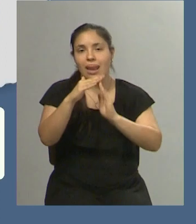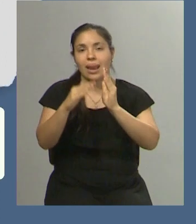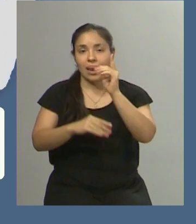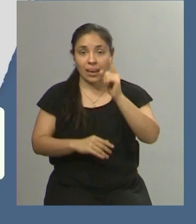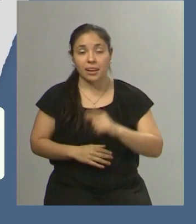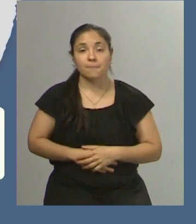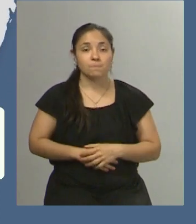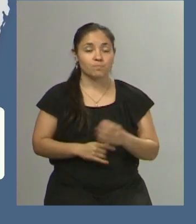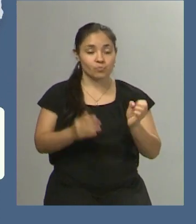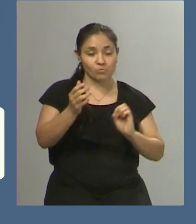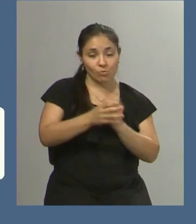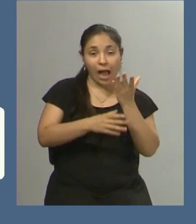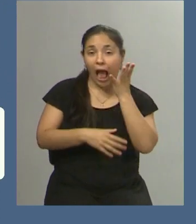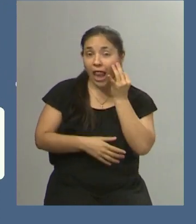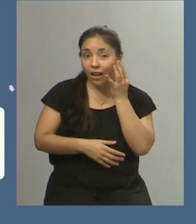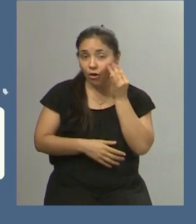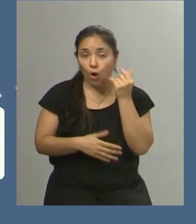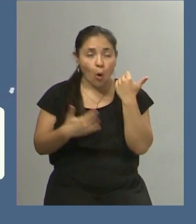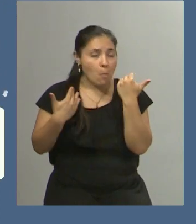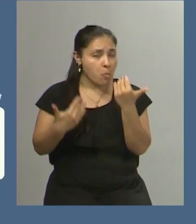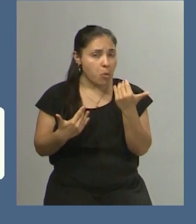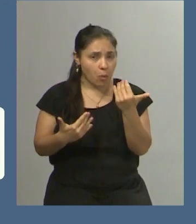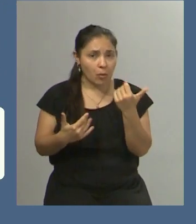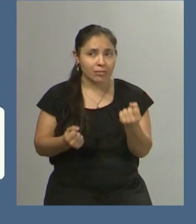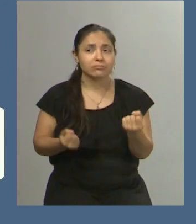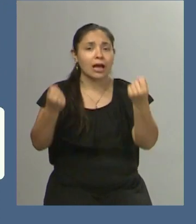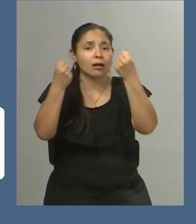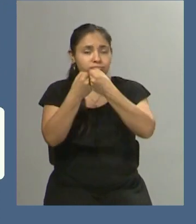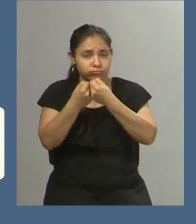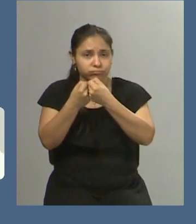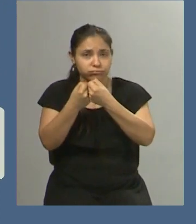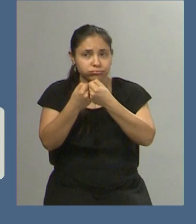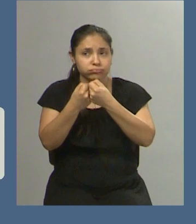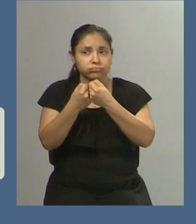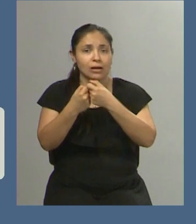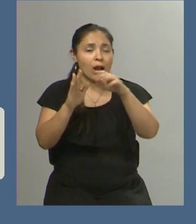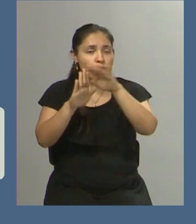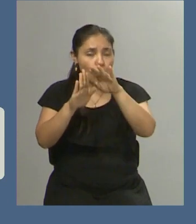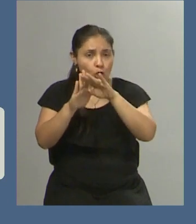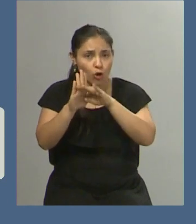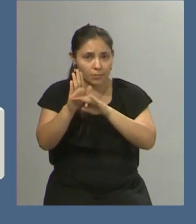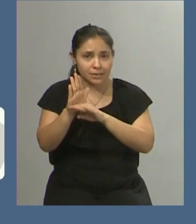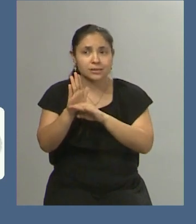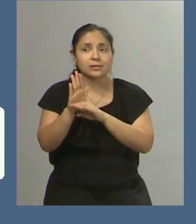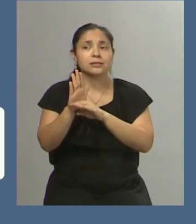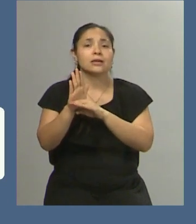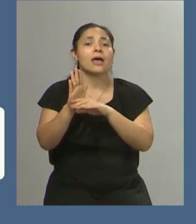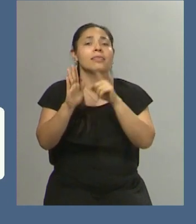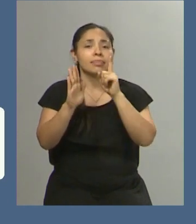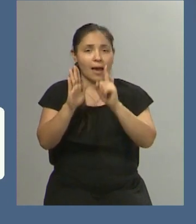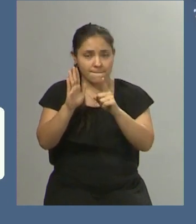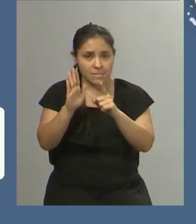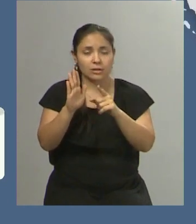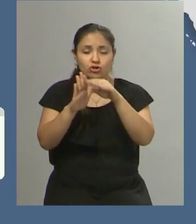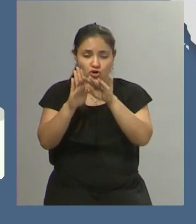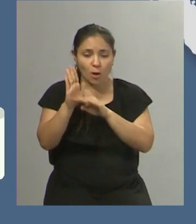generar algo que permita efectivamente acordar reglas y acordar la puesta en vigencia de